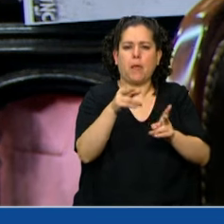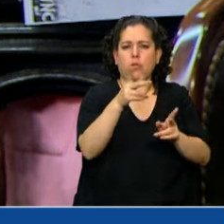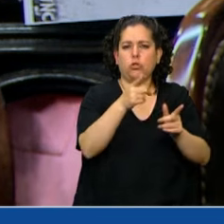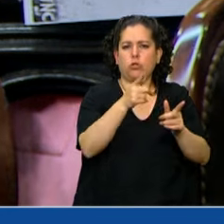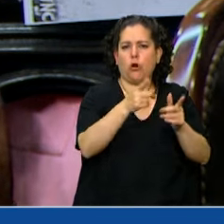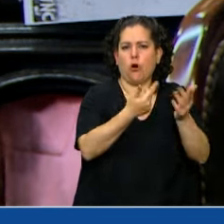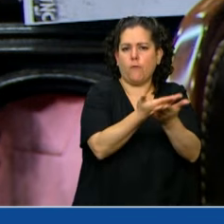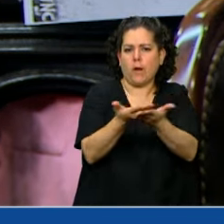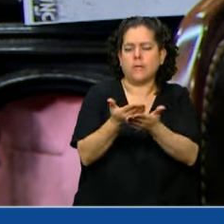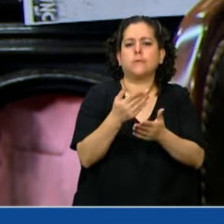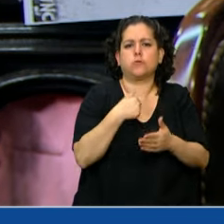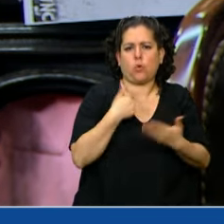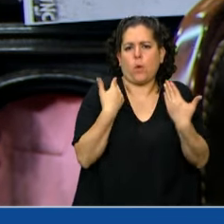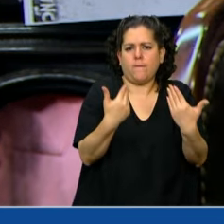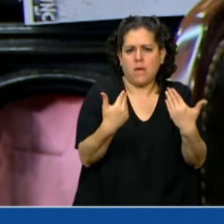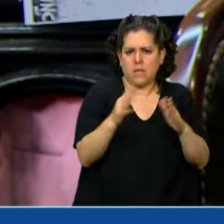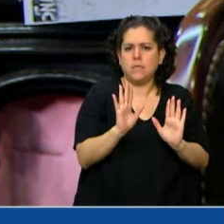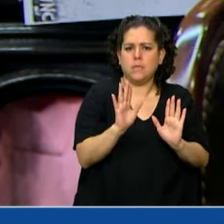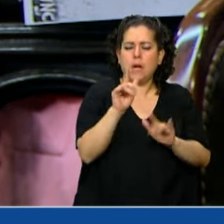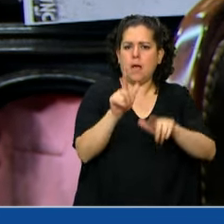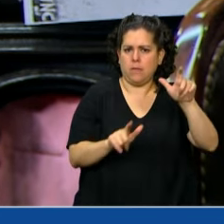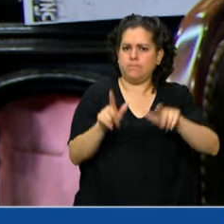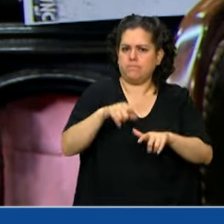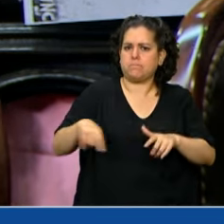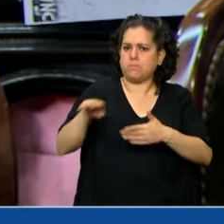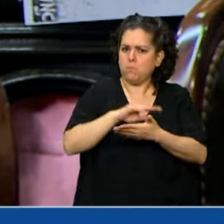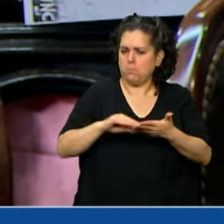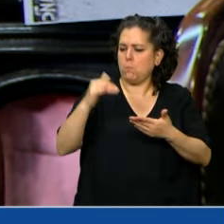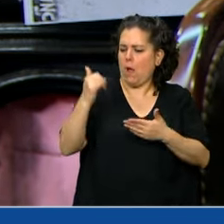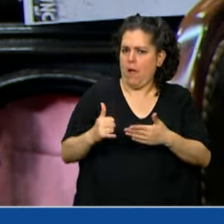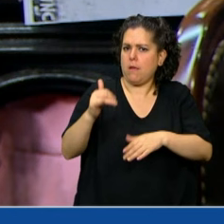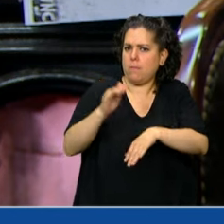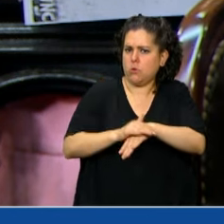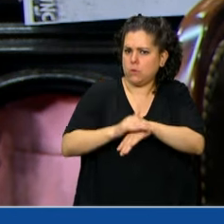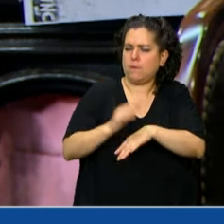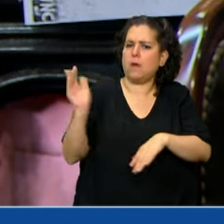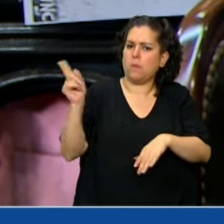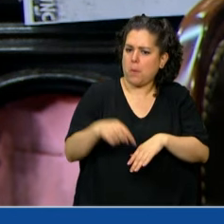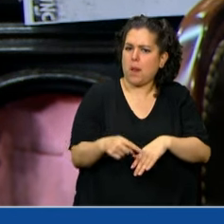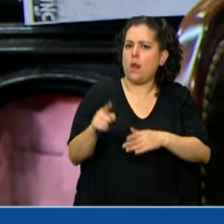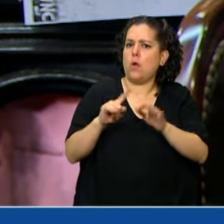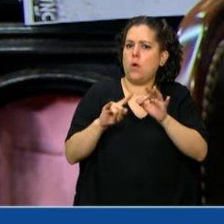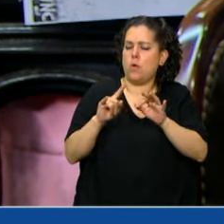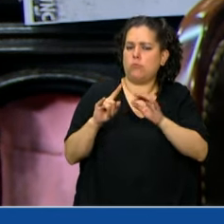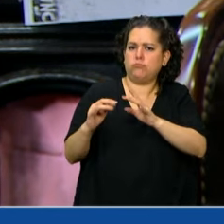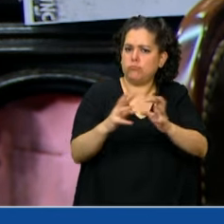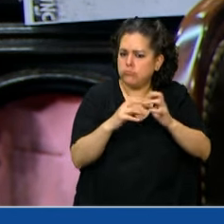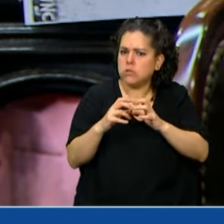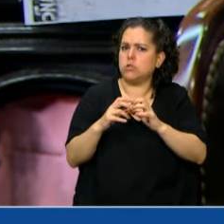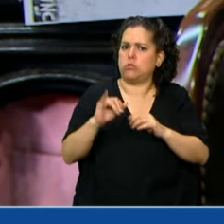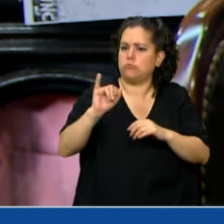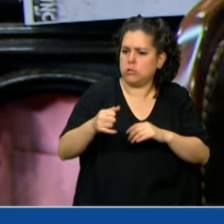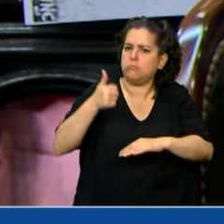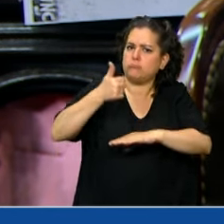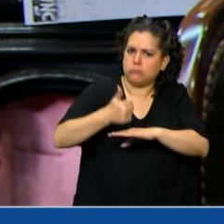que algunos de los diputados y diputadas que estamos aquí tuvimos la responsabilidad hoy de venir a dar quórum para dar inicio a esta sesión y poder estar